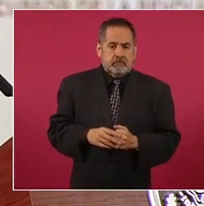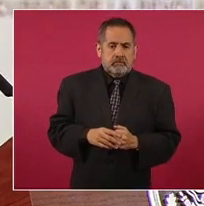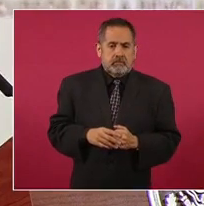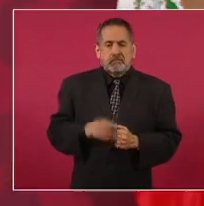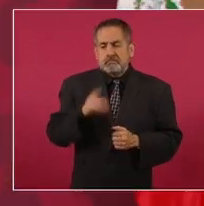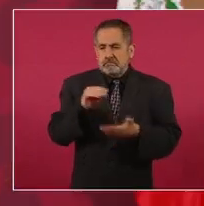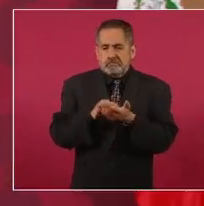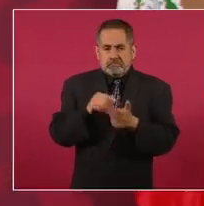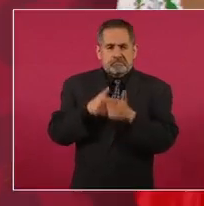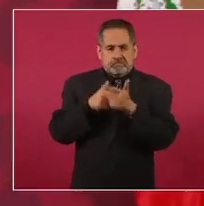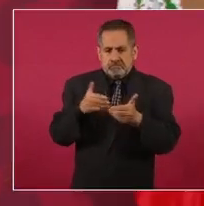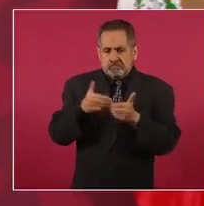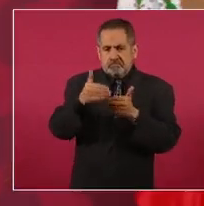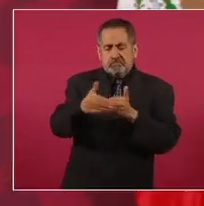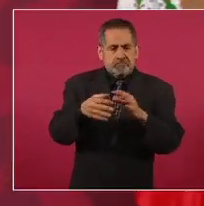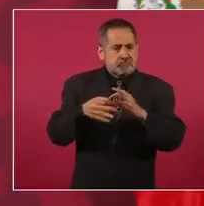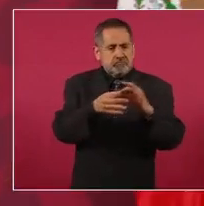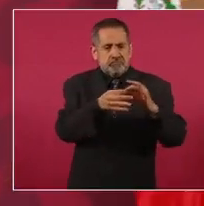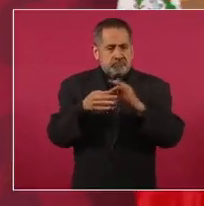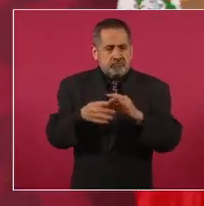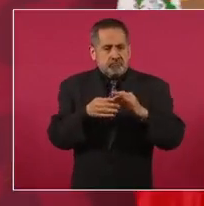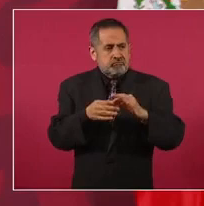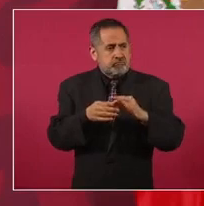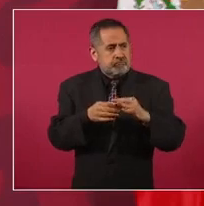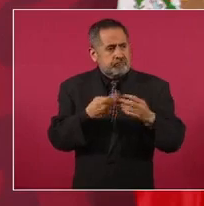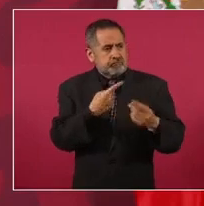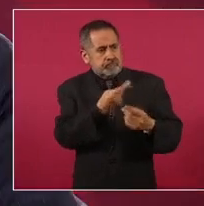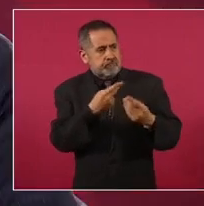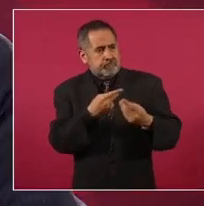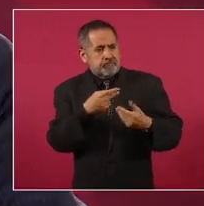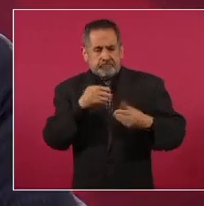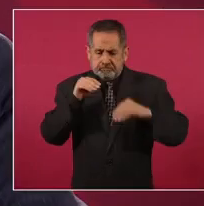siga fortaleciendo la cooperación para el desarrollo,